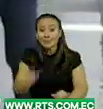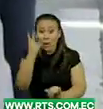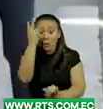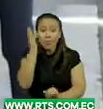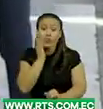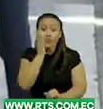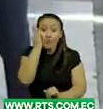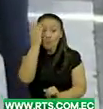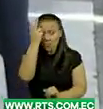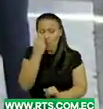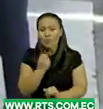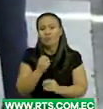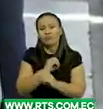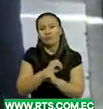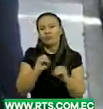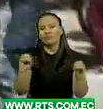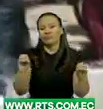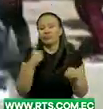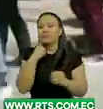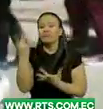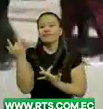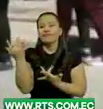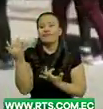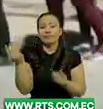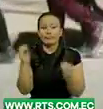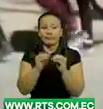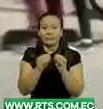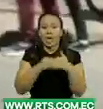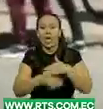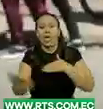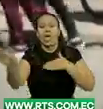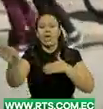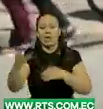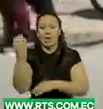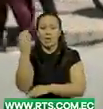Con imágenes de José Cedeño, desde Tulcán, informa Miriam Enríquez.